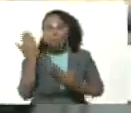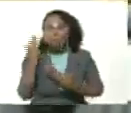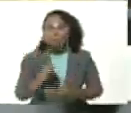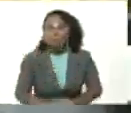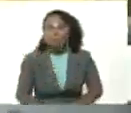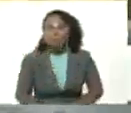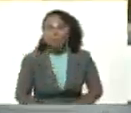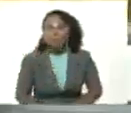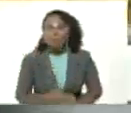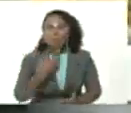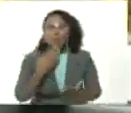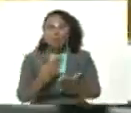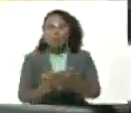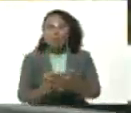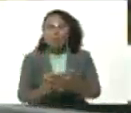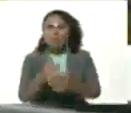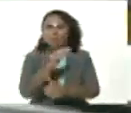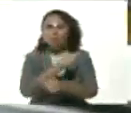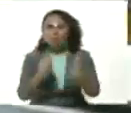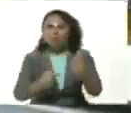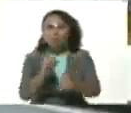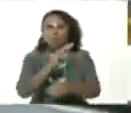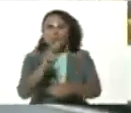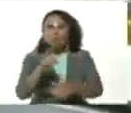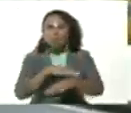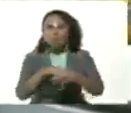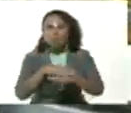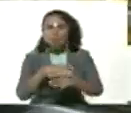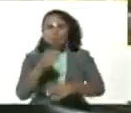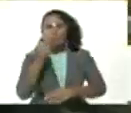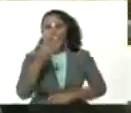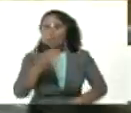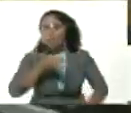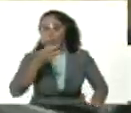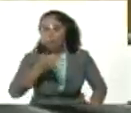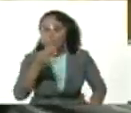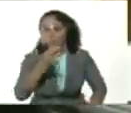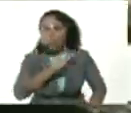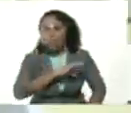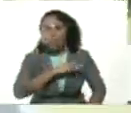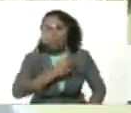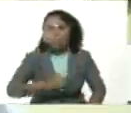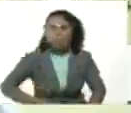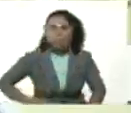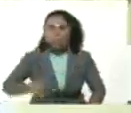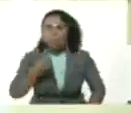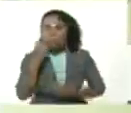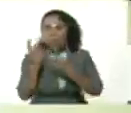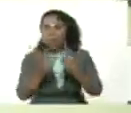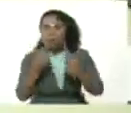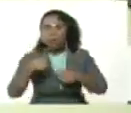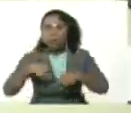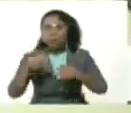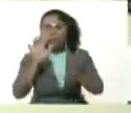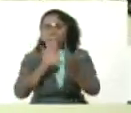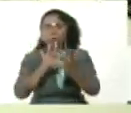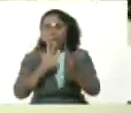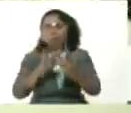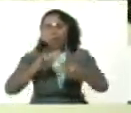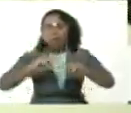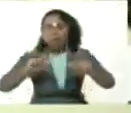Muchas gracias, viceministro. Buenas tardes, señor presidente. Bienvenido en este pase a esta tierra llanera,